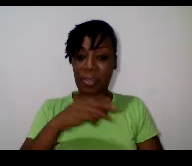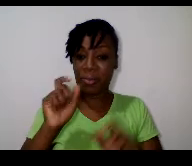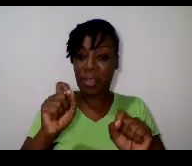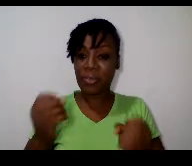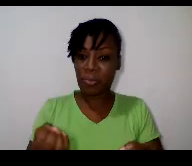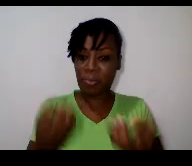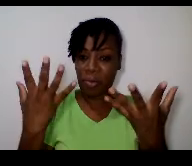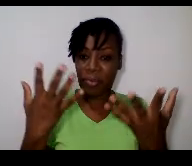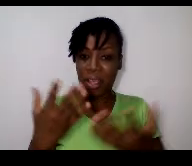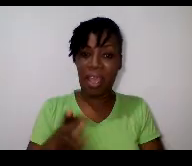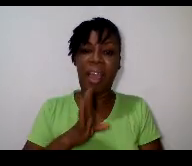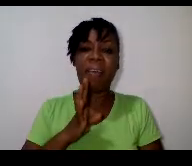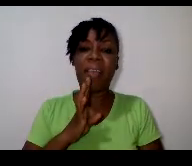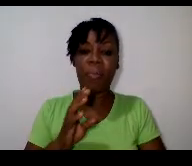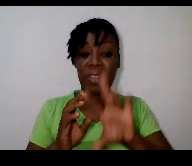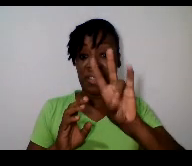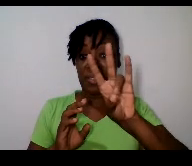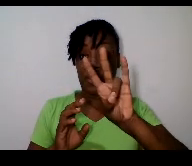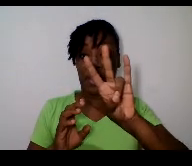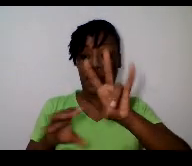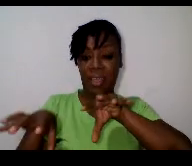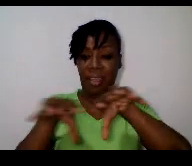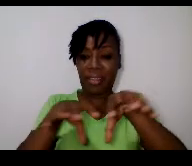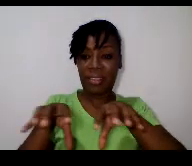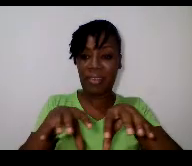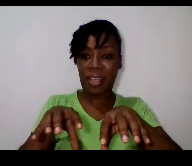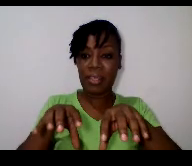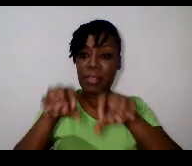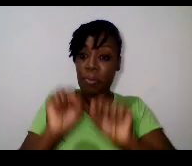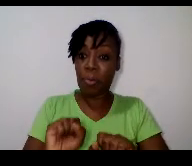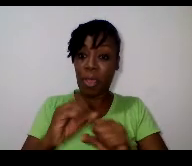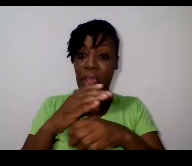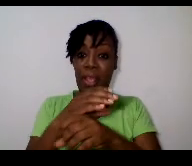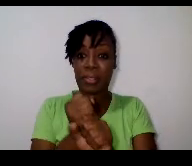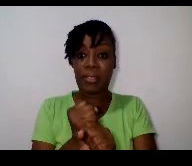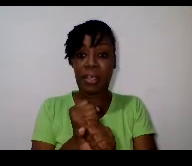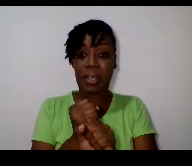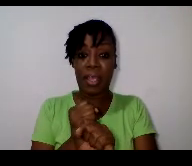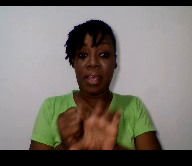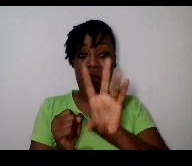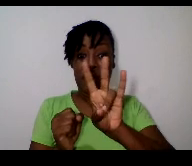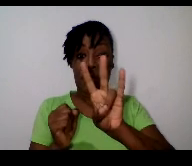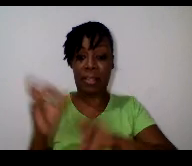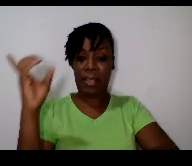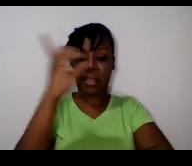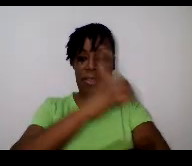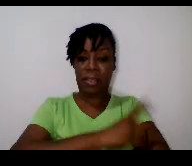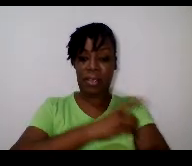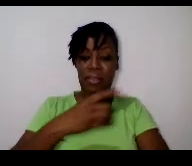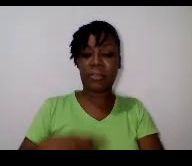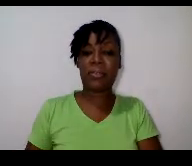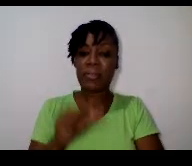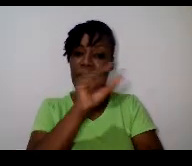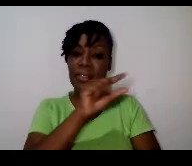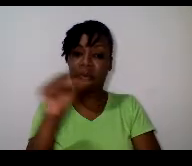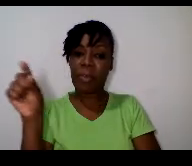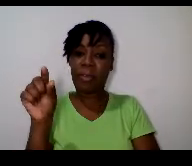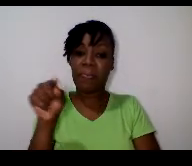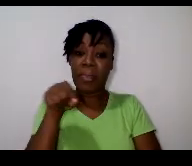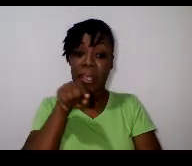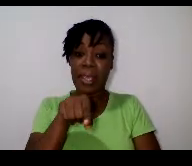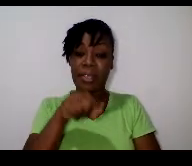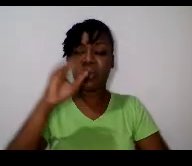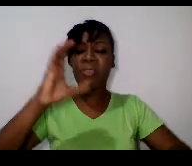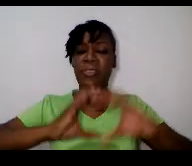de 7 actividades que se pueden hacer durante los 7 días de la semana y está